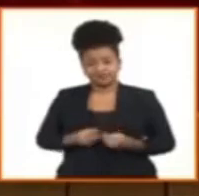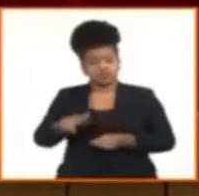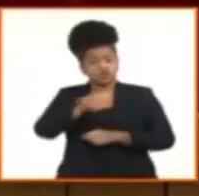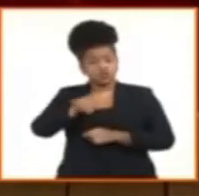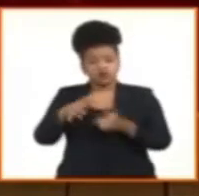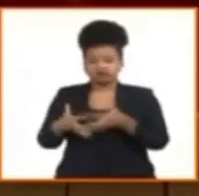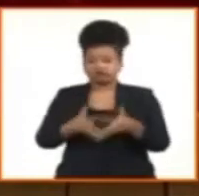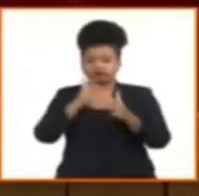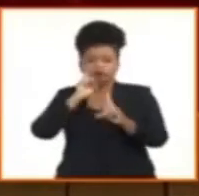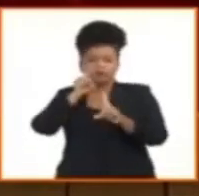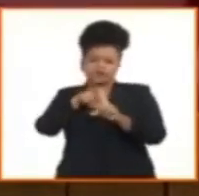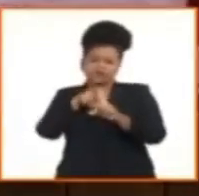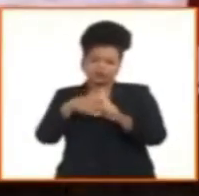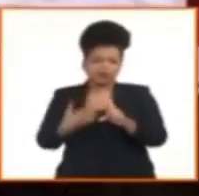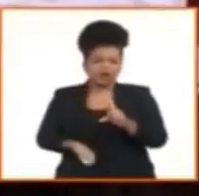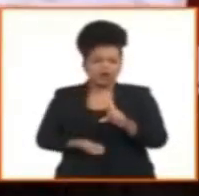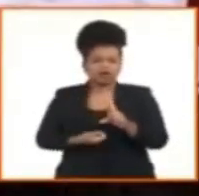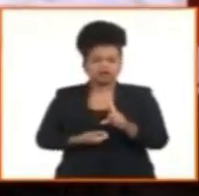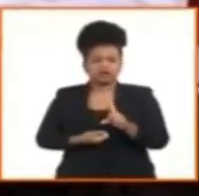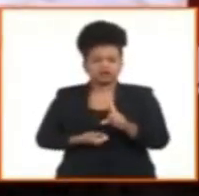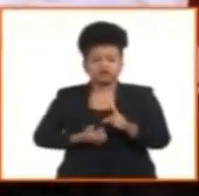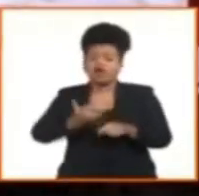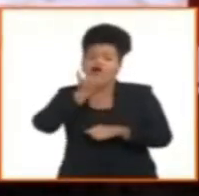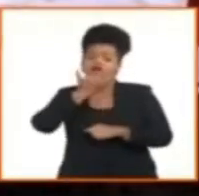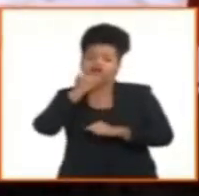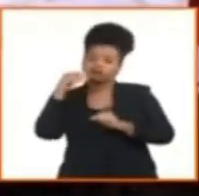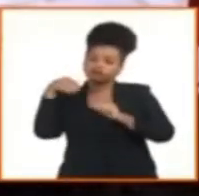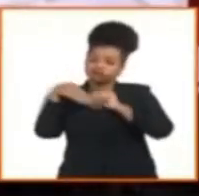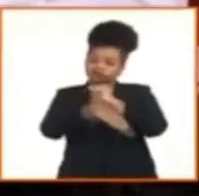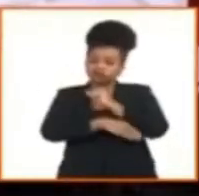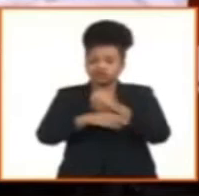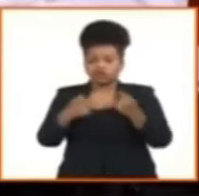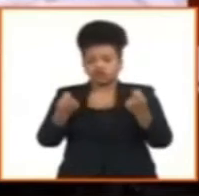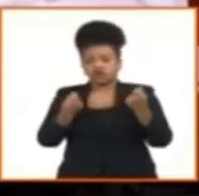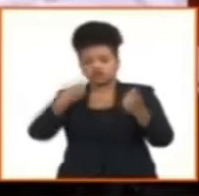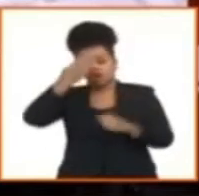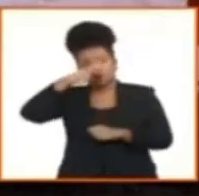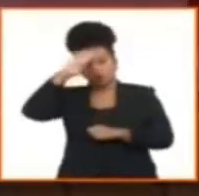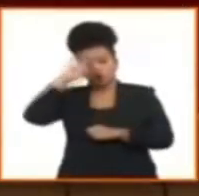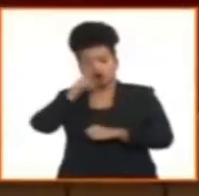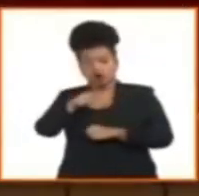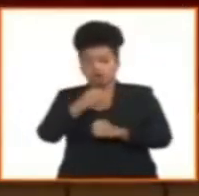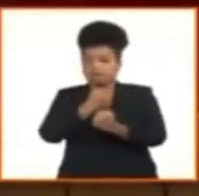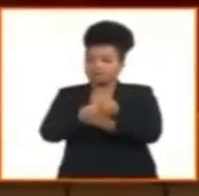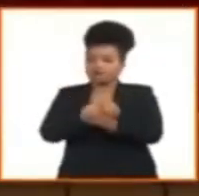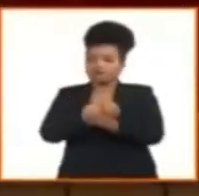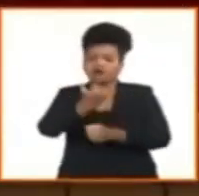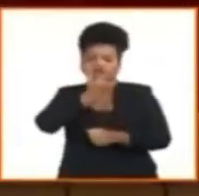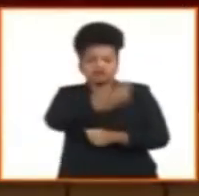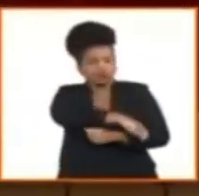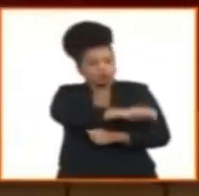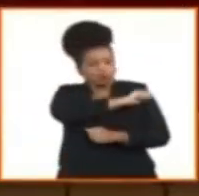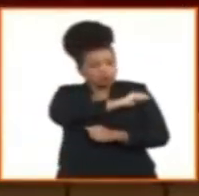provocar deliberadamente el colapso de la economía de todo un país, poniendo en peligro el sustento cotidiano de su